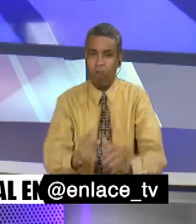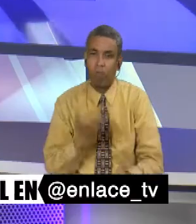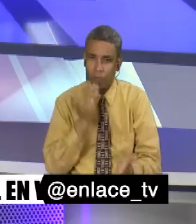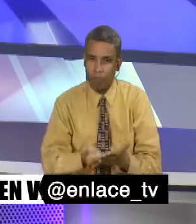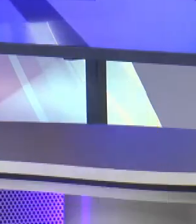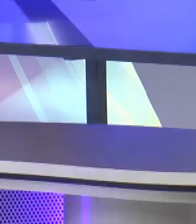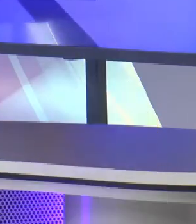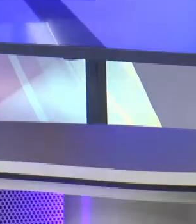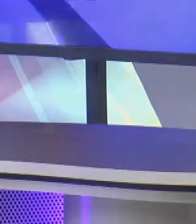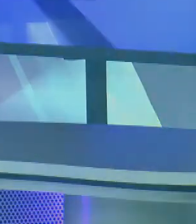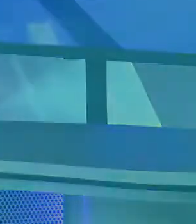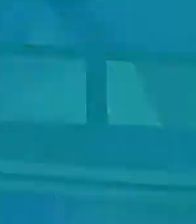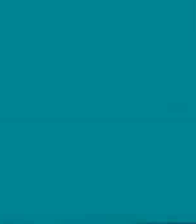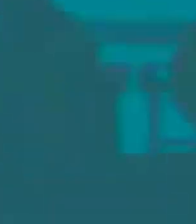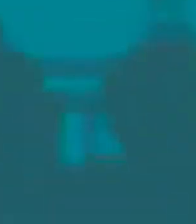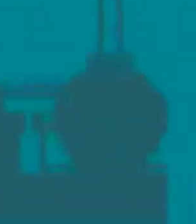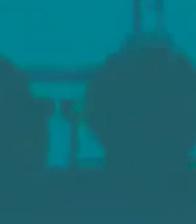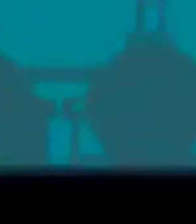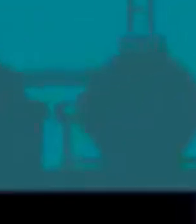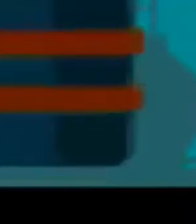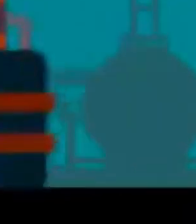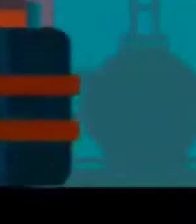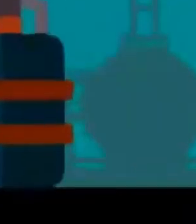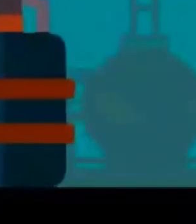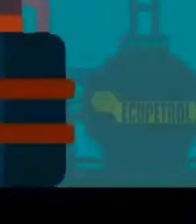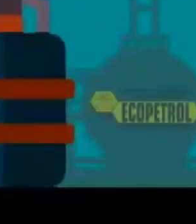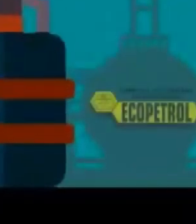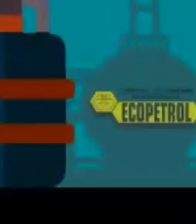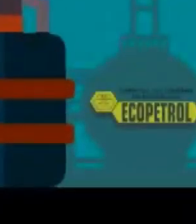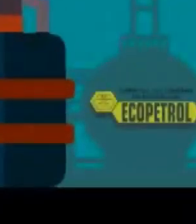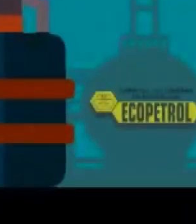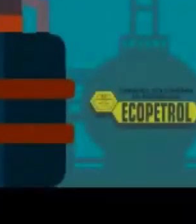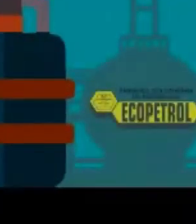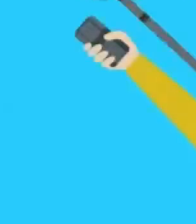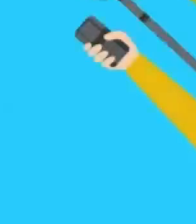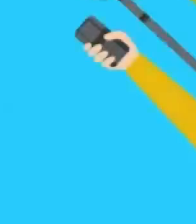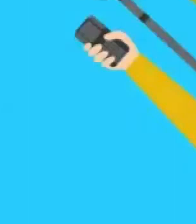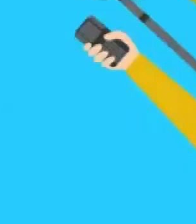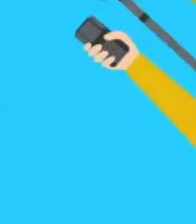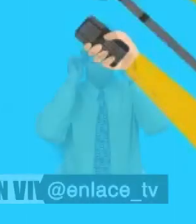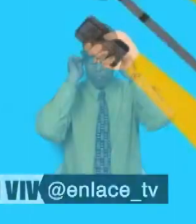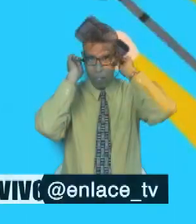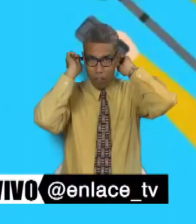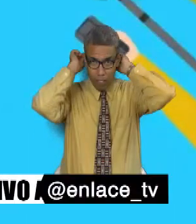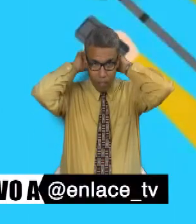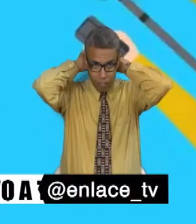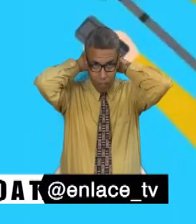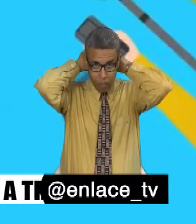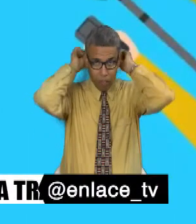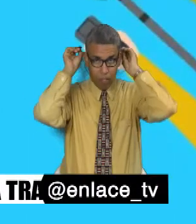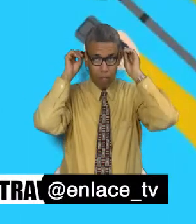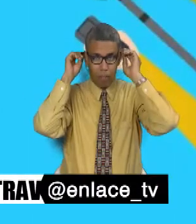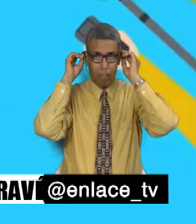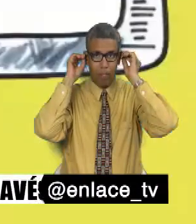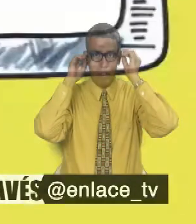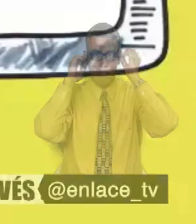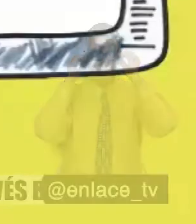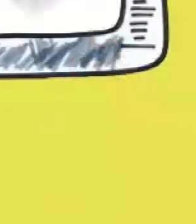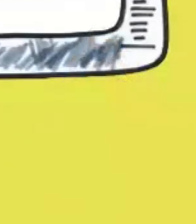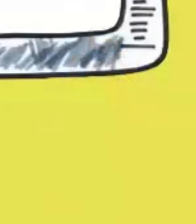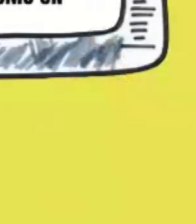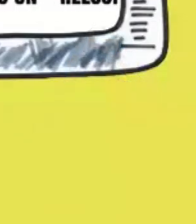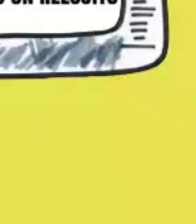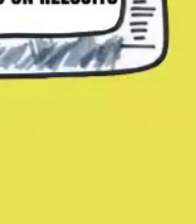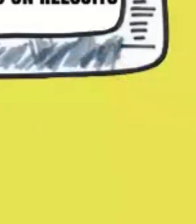noche. La refinería Barranca Bermeja, nuestra refinería, está en grave riesgo. A comienzo del 2016, su gerente afirmaba ante los medios